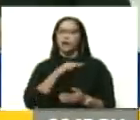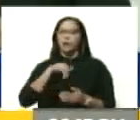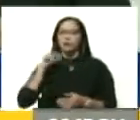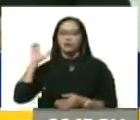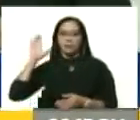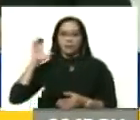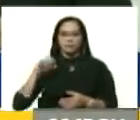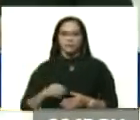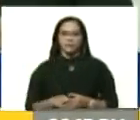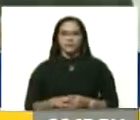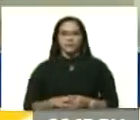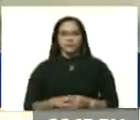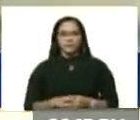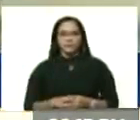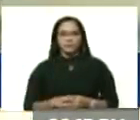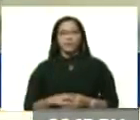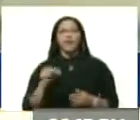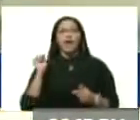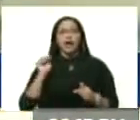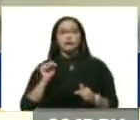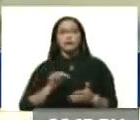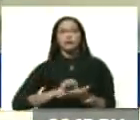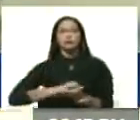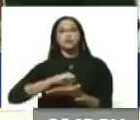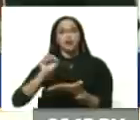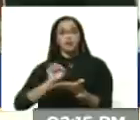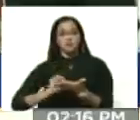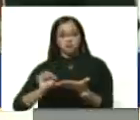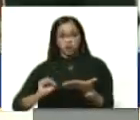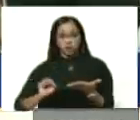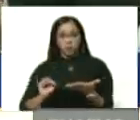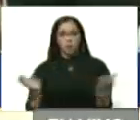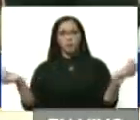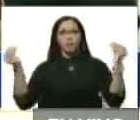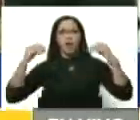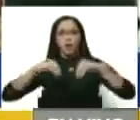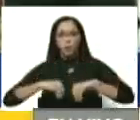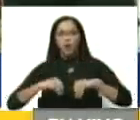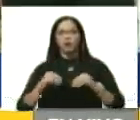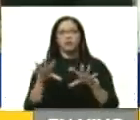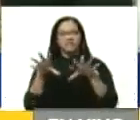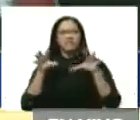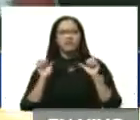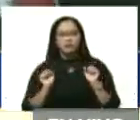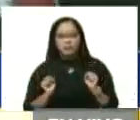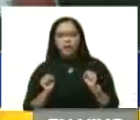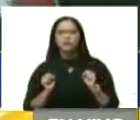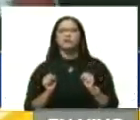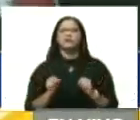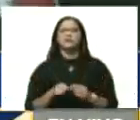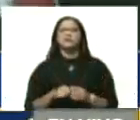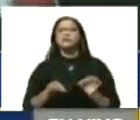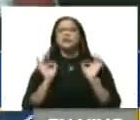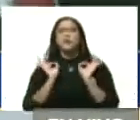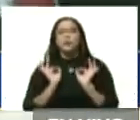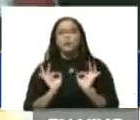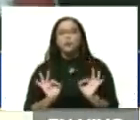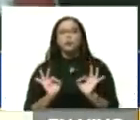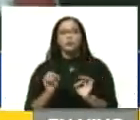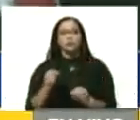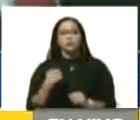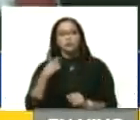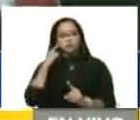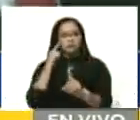patria. Allí se firmó un memorando de entendimiento, justamente que tiene que ver con